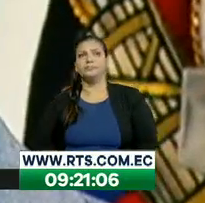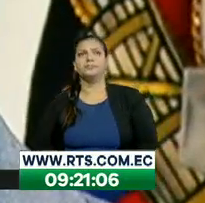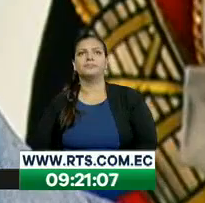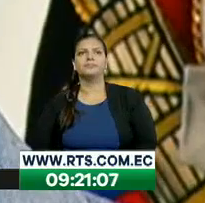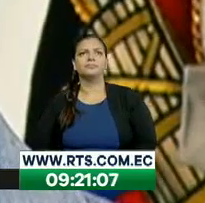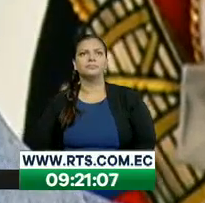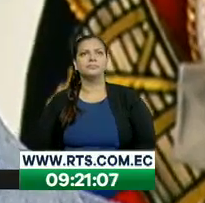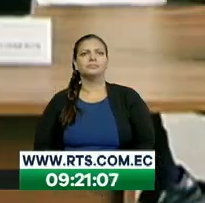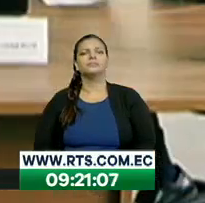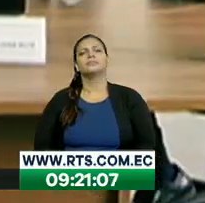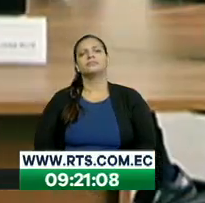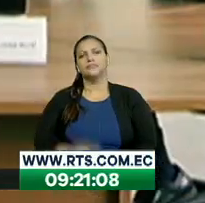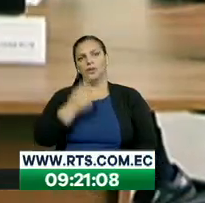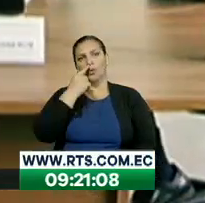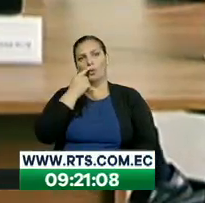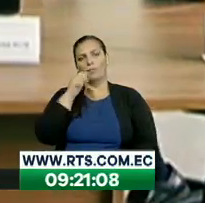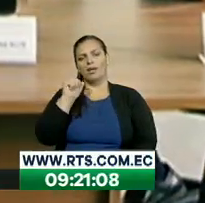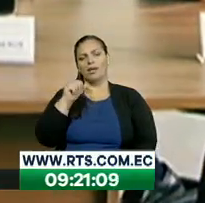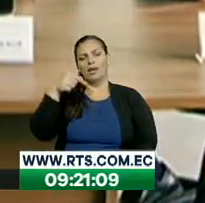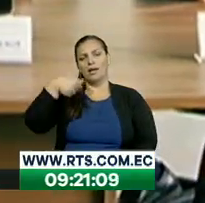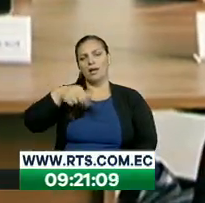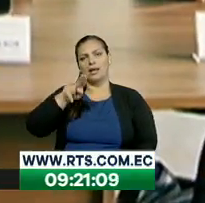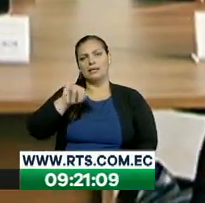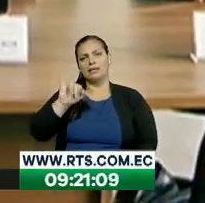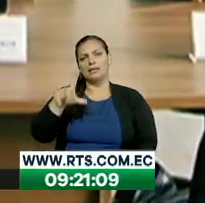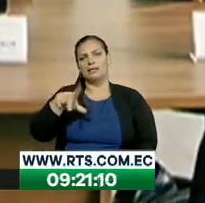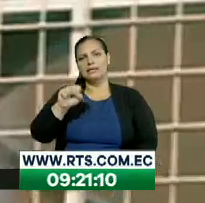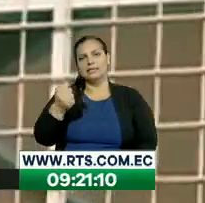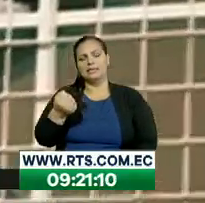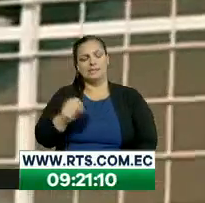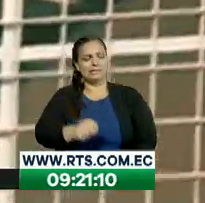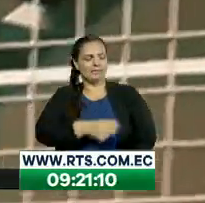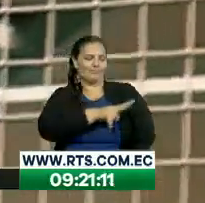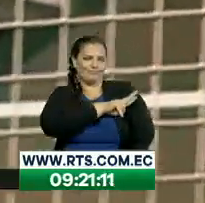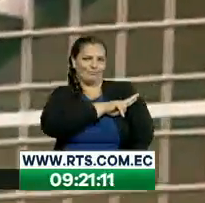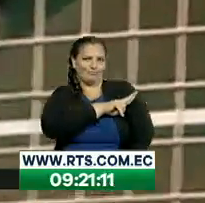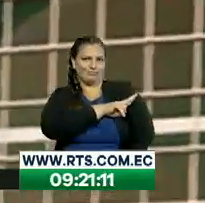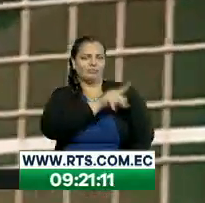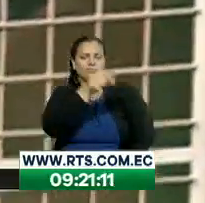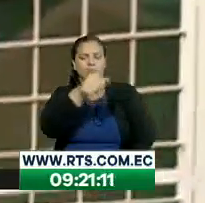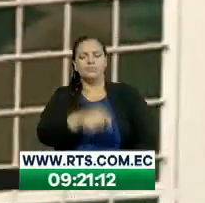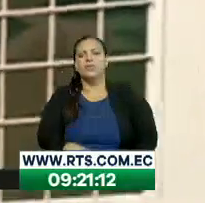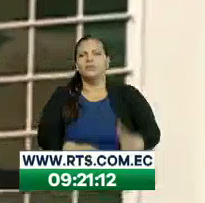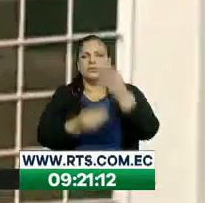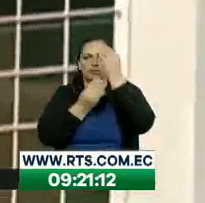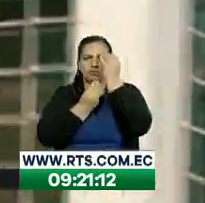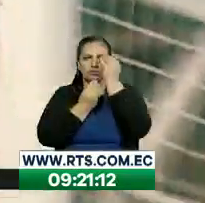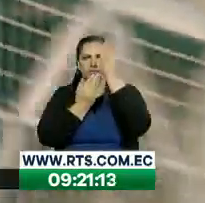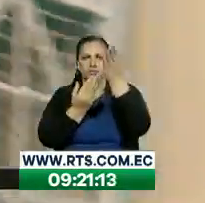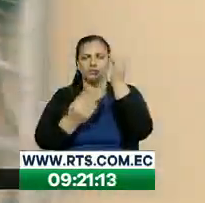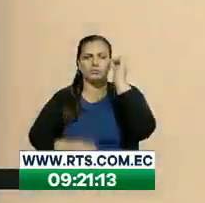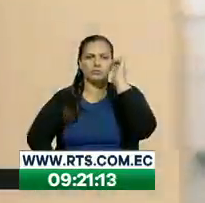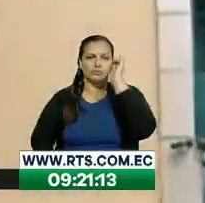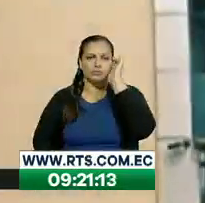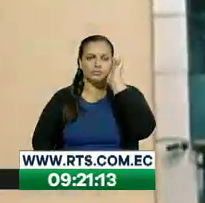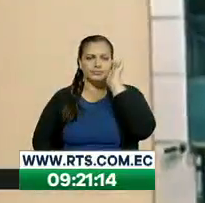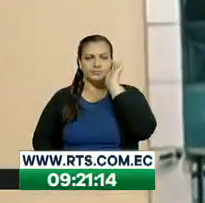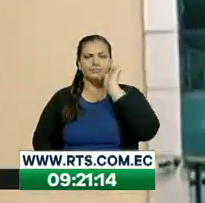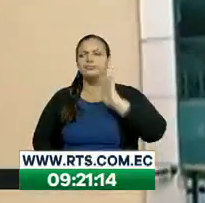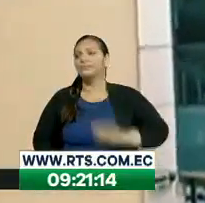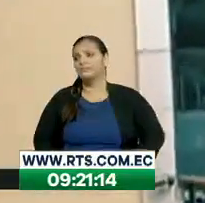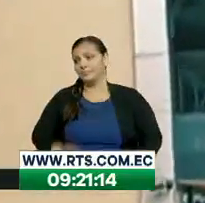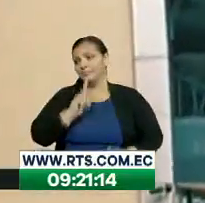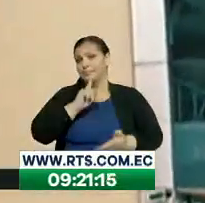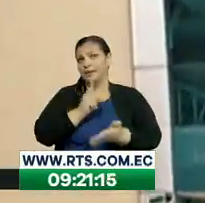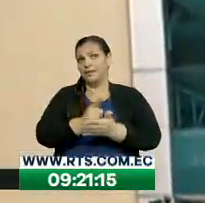Aquiles Rigail, vocal del Consejo de la Judicatura Transitorio, coincide con las denuncias presentadas sobre la obra. Eso lo